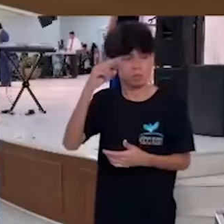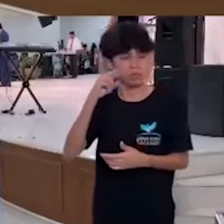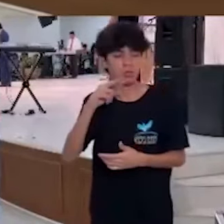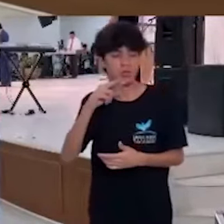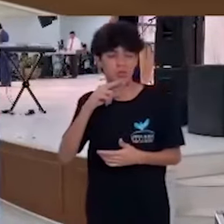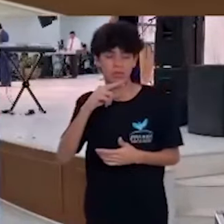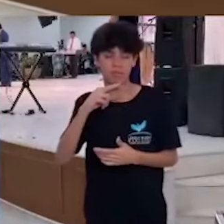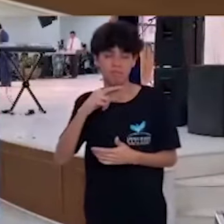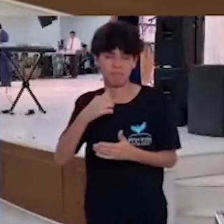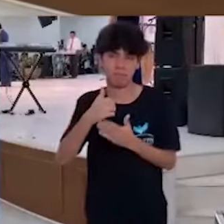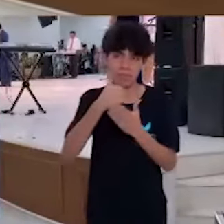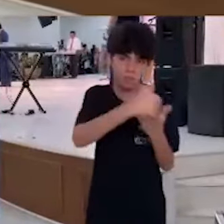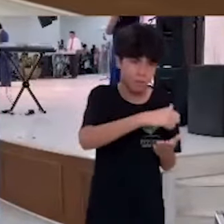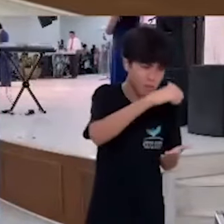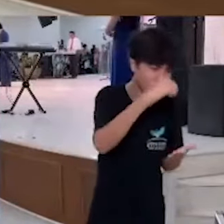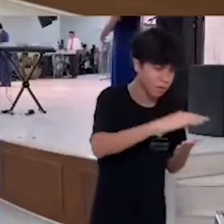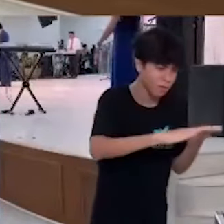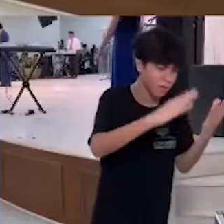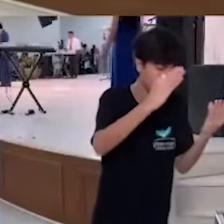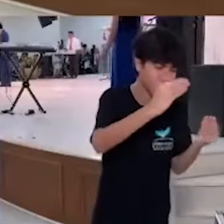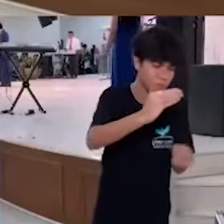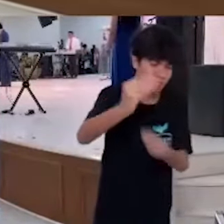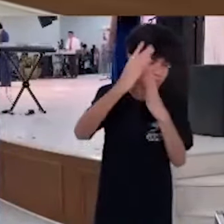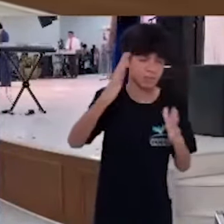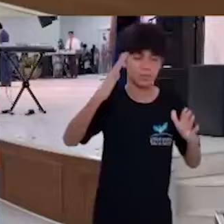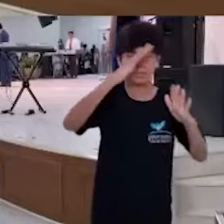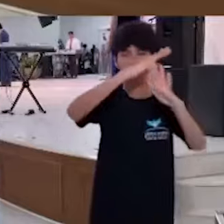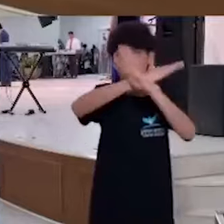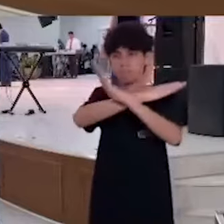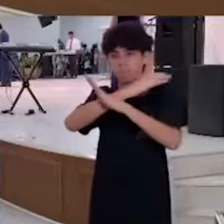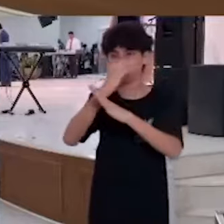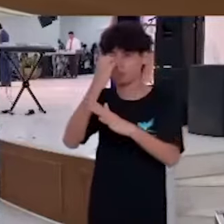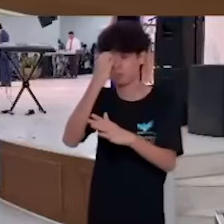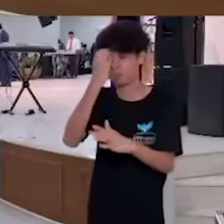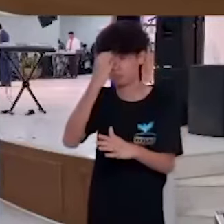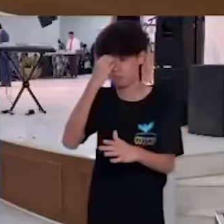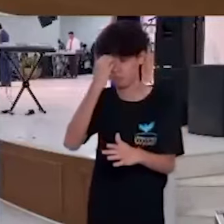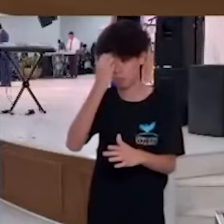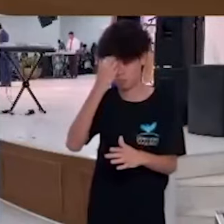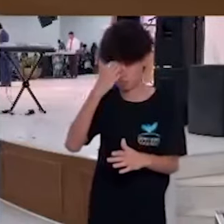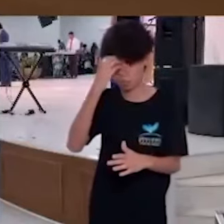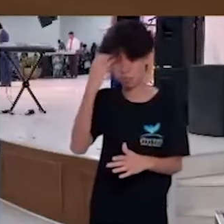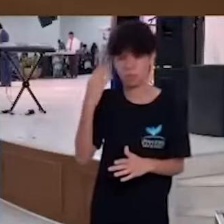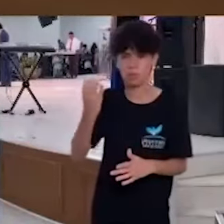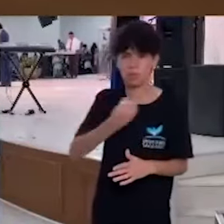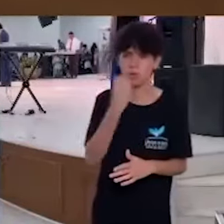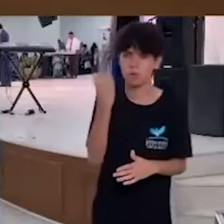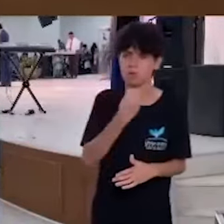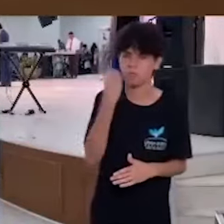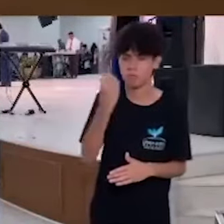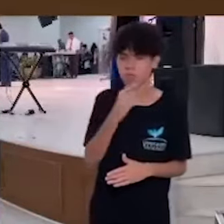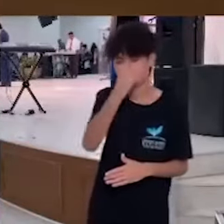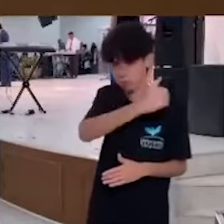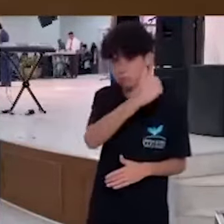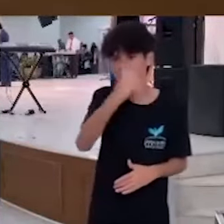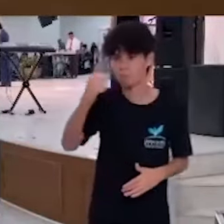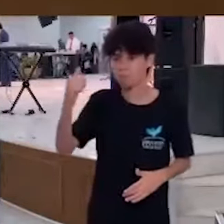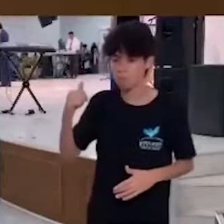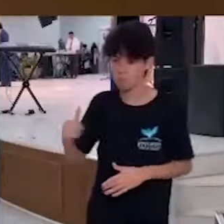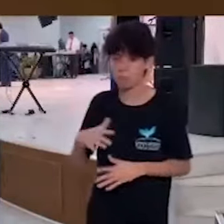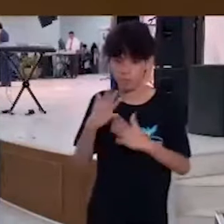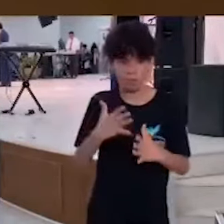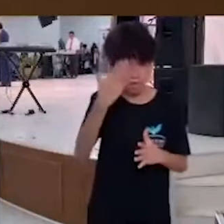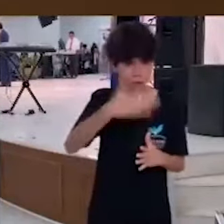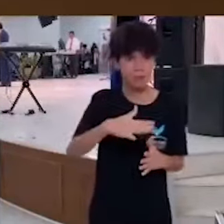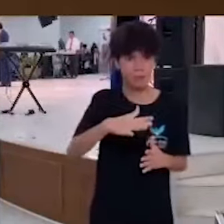misericordia en el oportuno socorro. Oramos por ellos, Señor, en el nombre de Jesús, y sabemos que el que confiesa